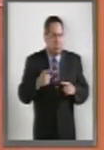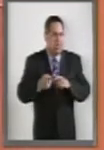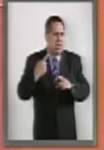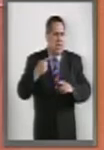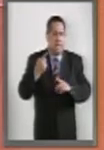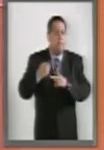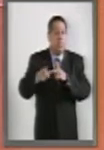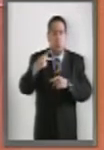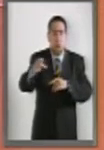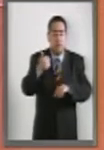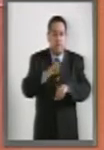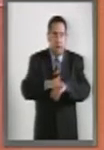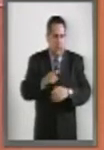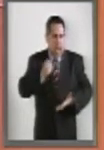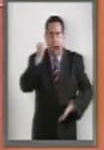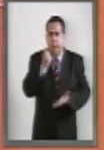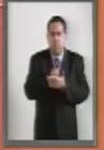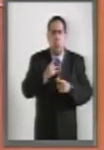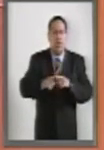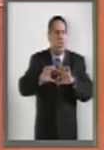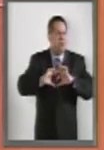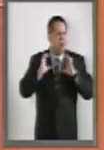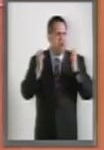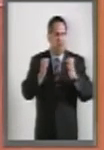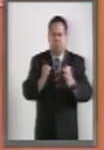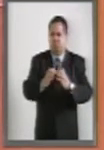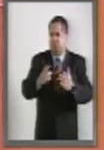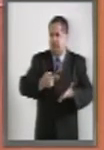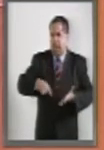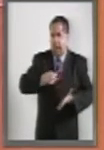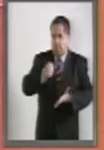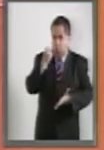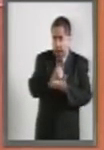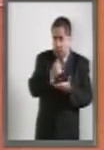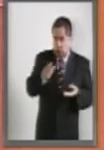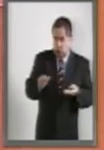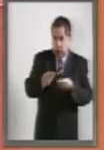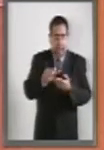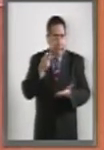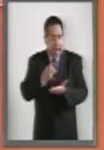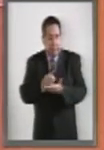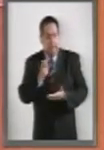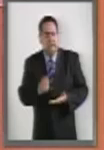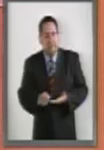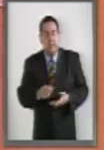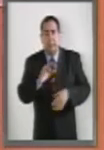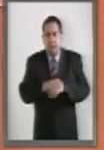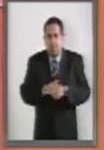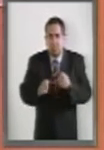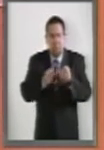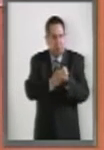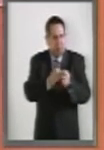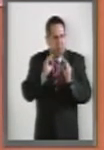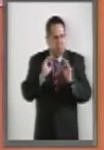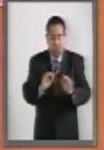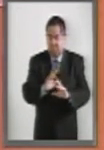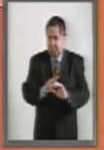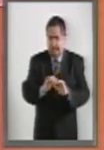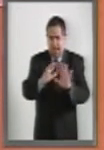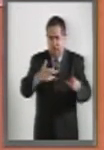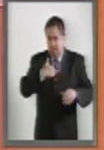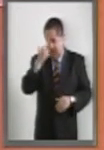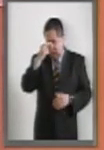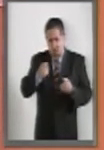de su administración y aprobadas por esta soberanía explican la existencia de fortalezas irrefutables en